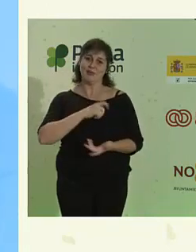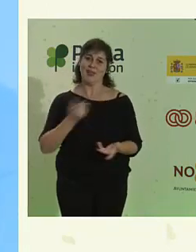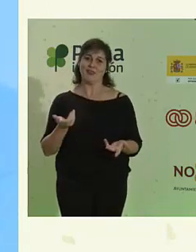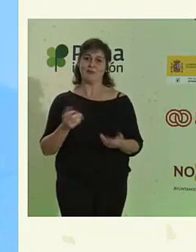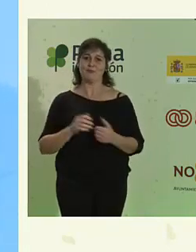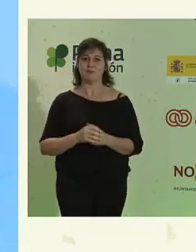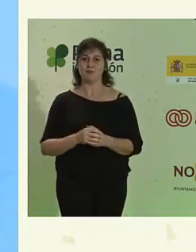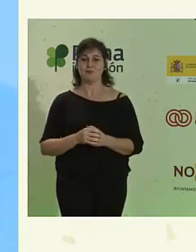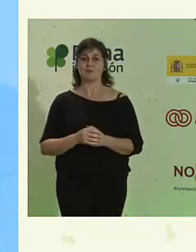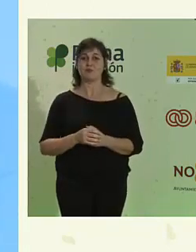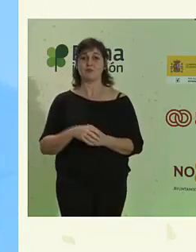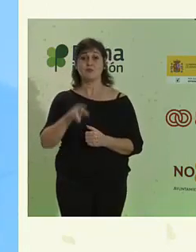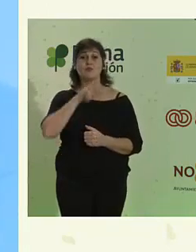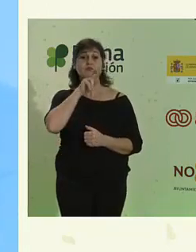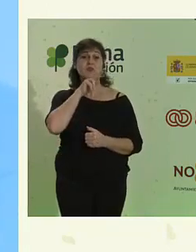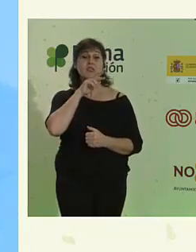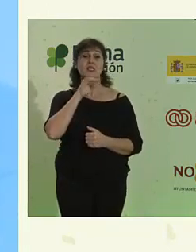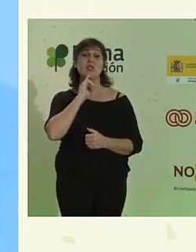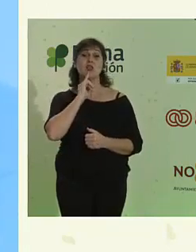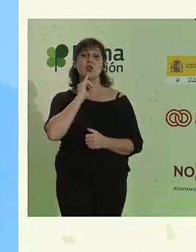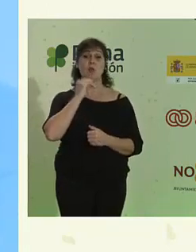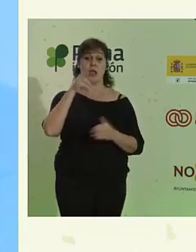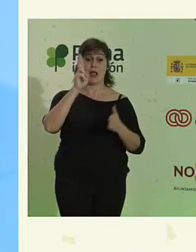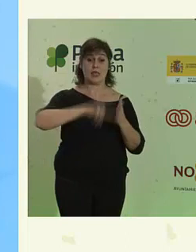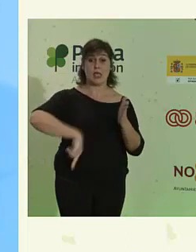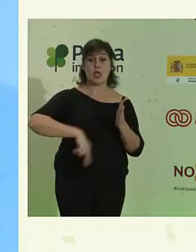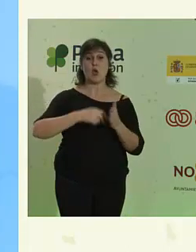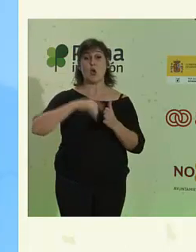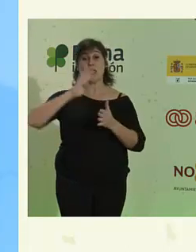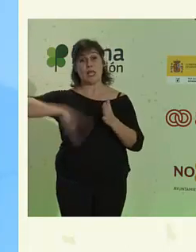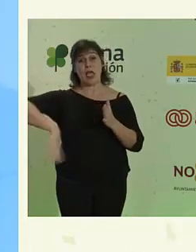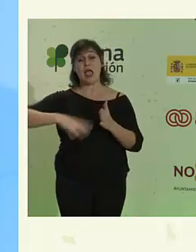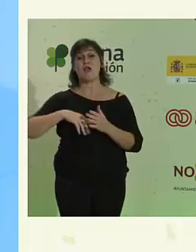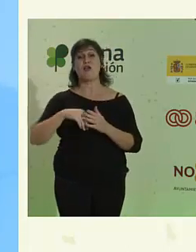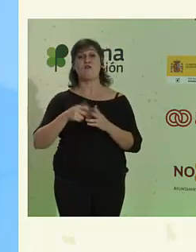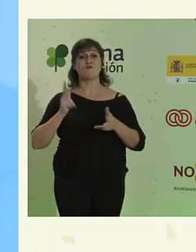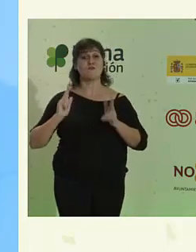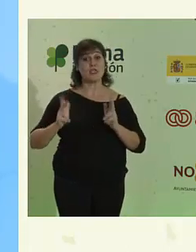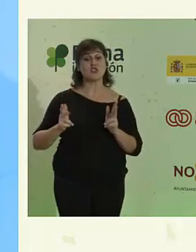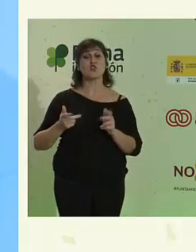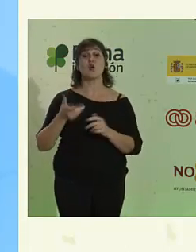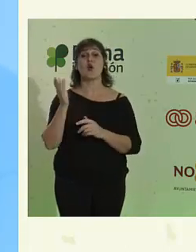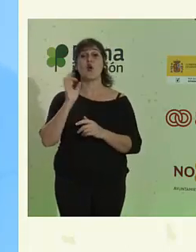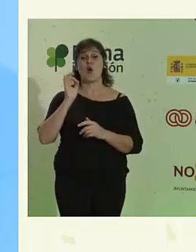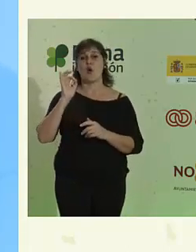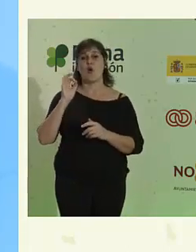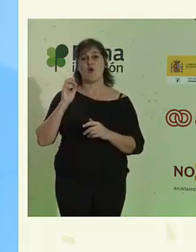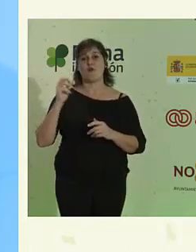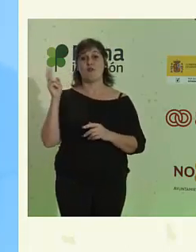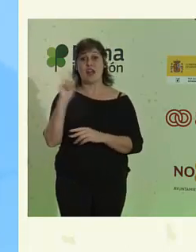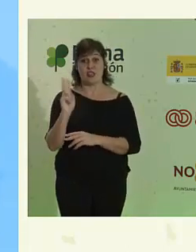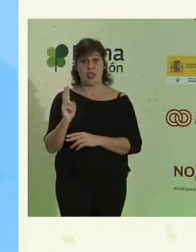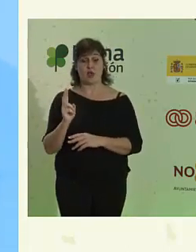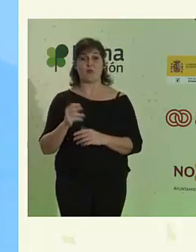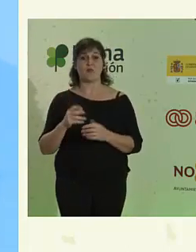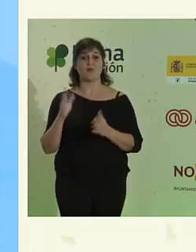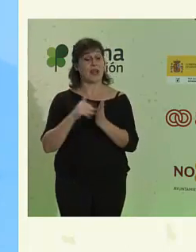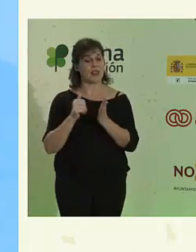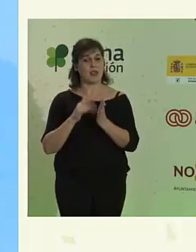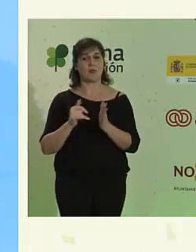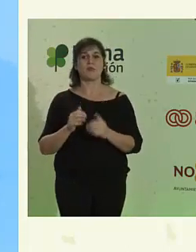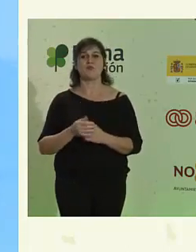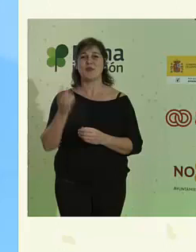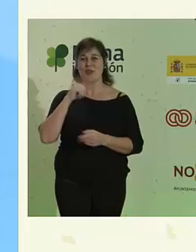que hablan otros idiomas como gallego, catalán, vasco y valenciano. Pero el más bonito es el andaluz, mi